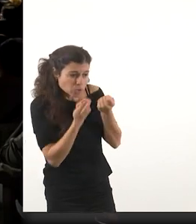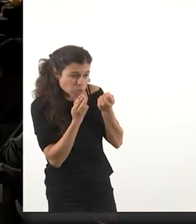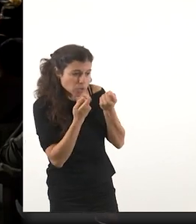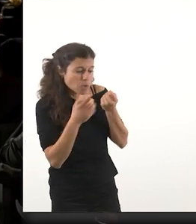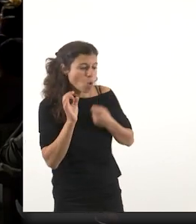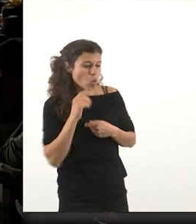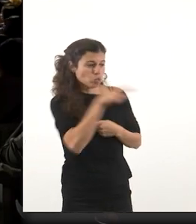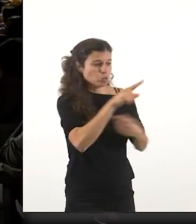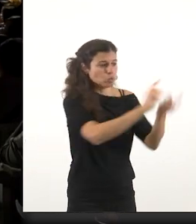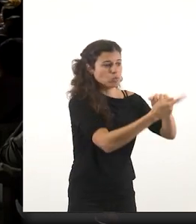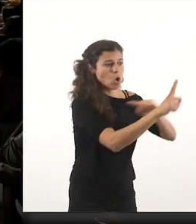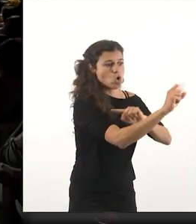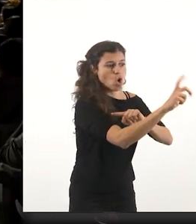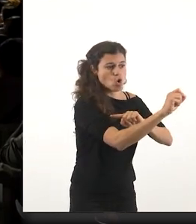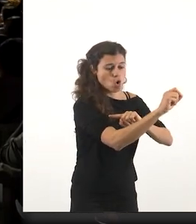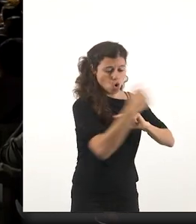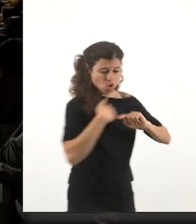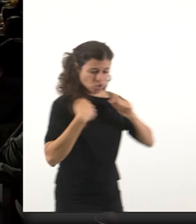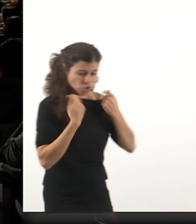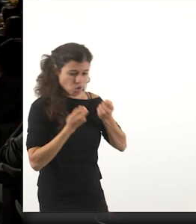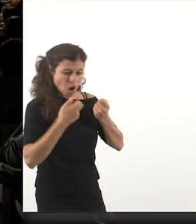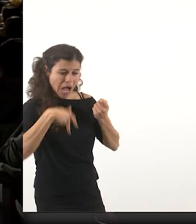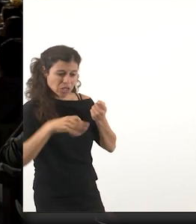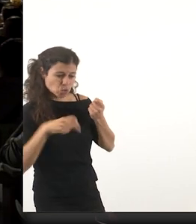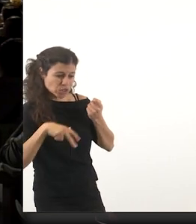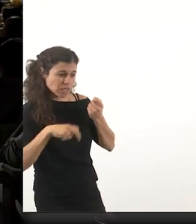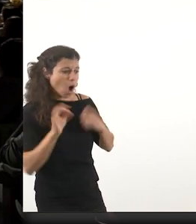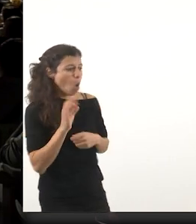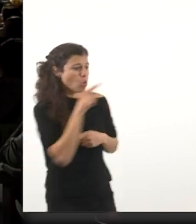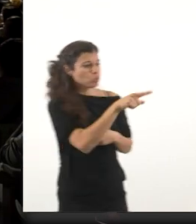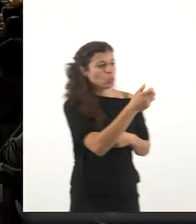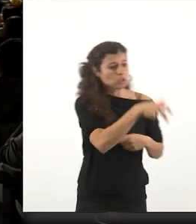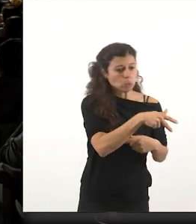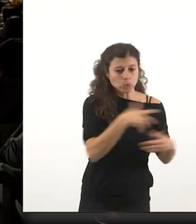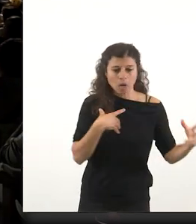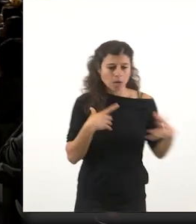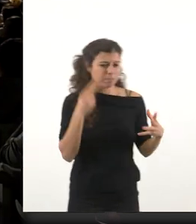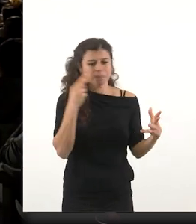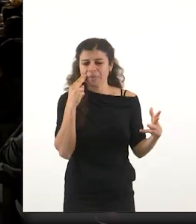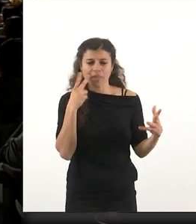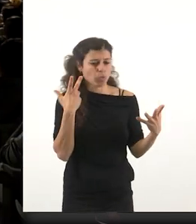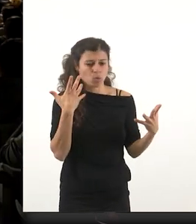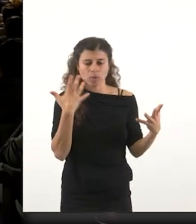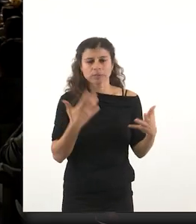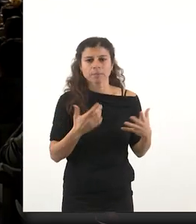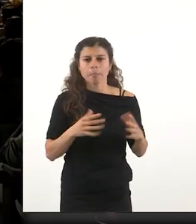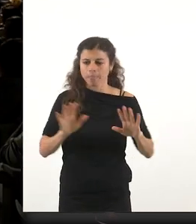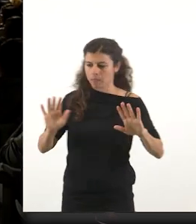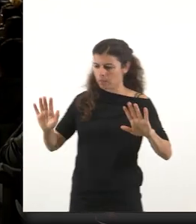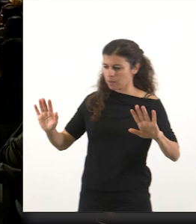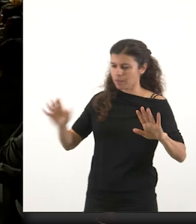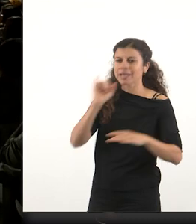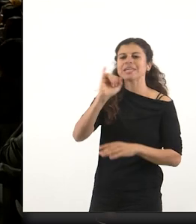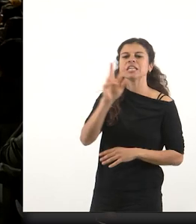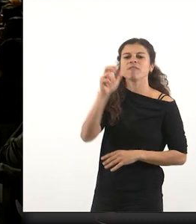Lolo. Y yo me convierto otra vez en la Antoñita y te hago mierda, Iván. Y dice, tranquila vos, calmate vos, lo nuestro va bien,